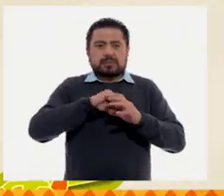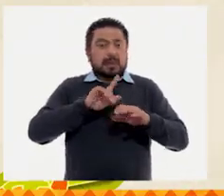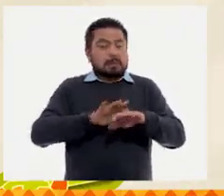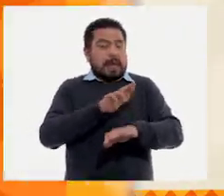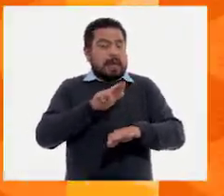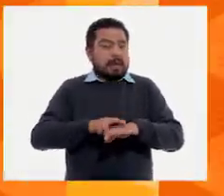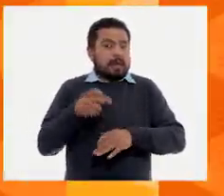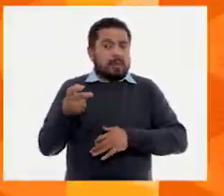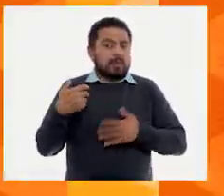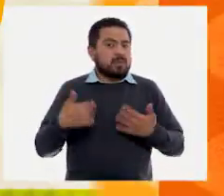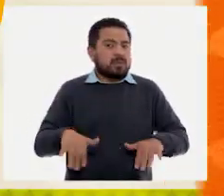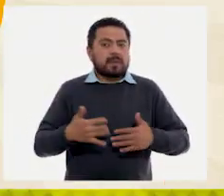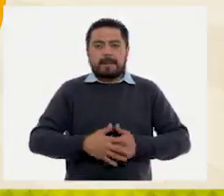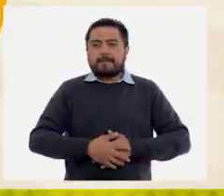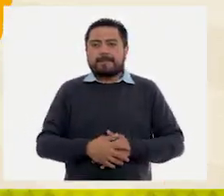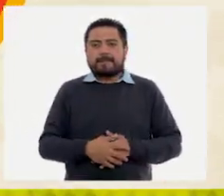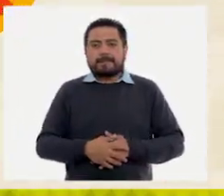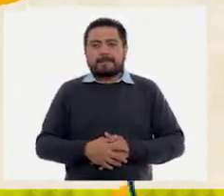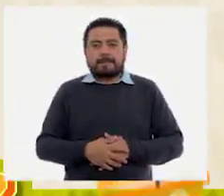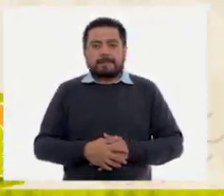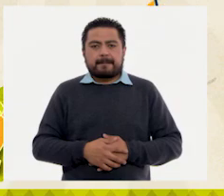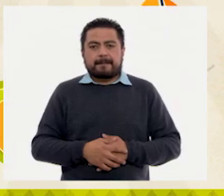grandes.